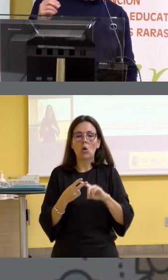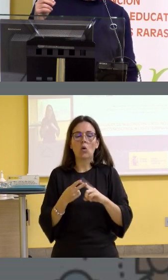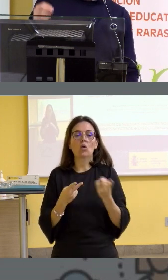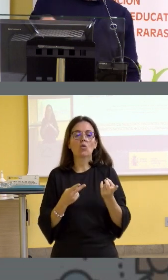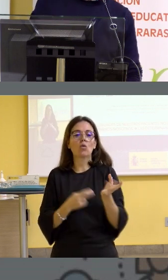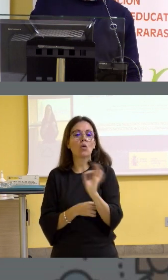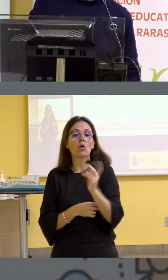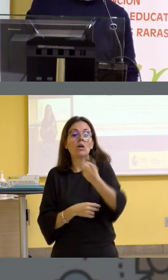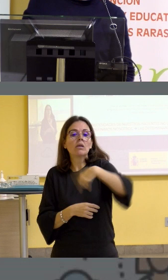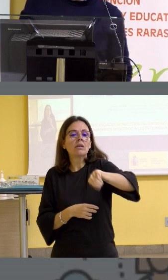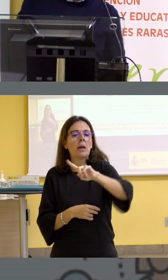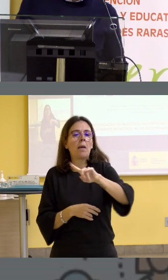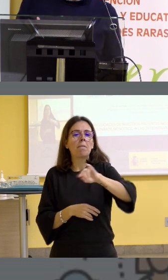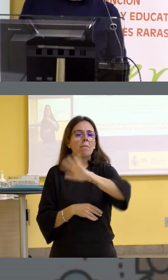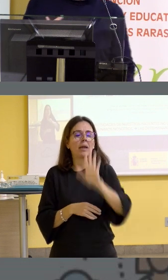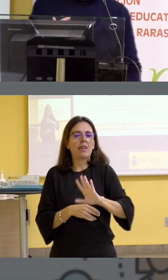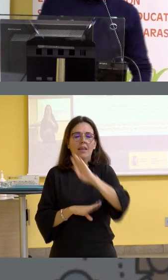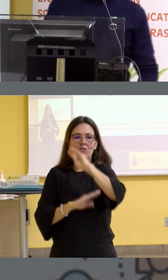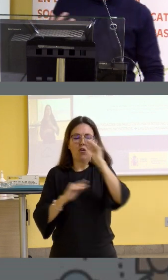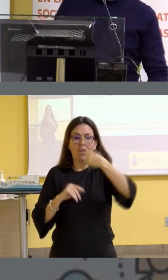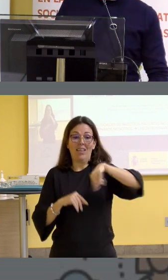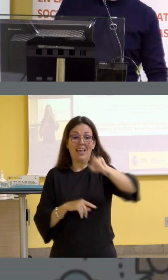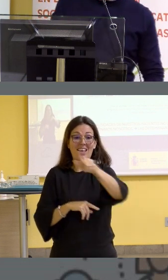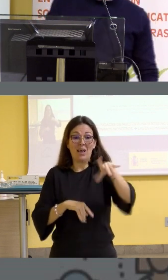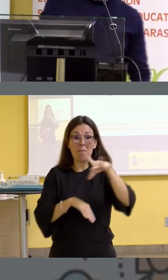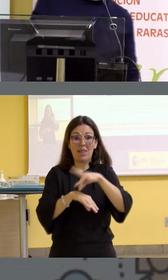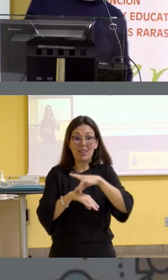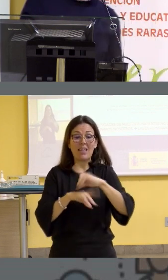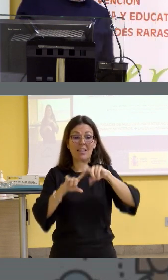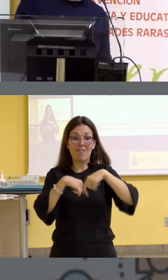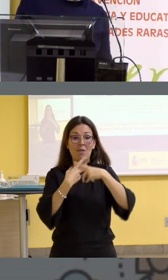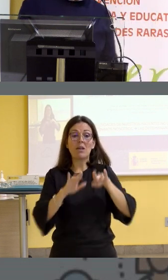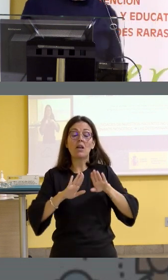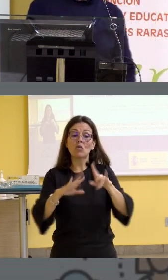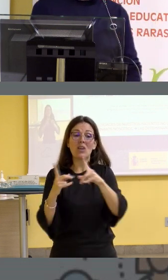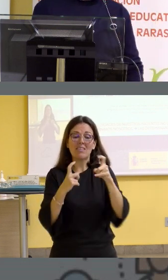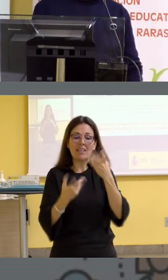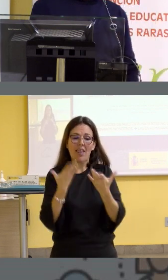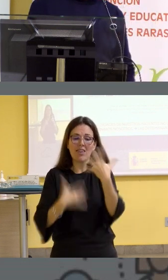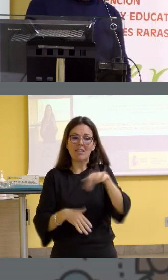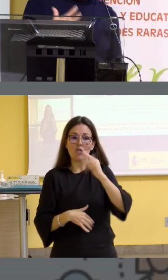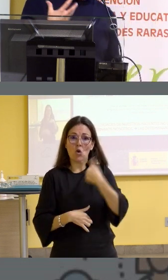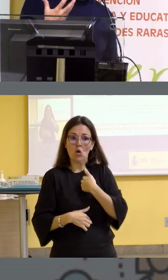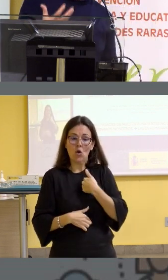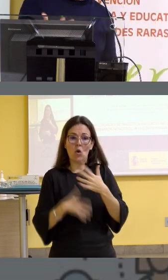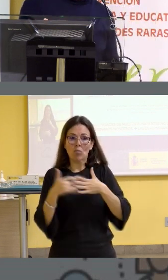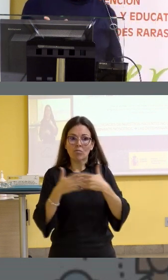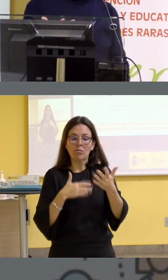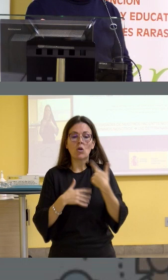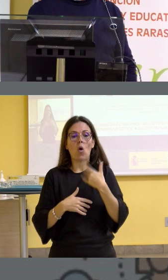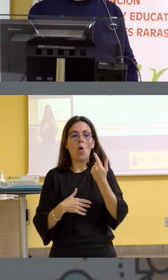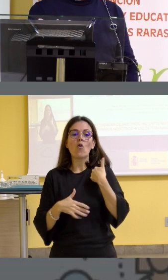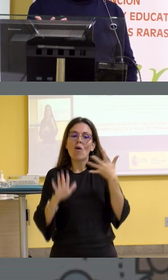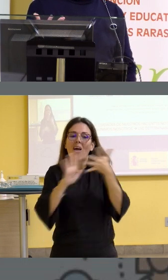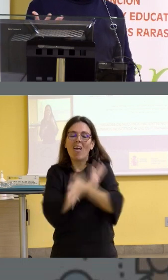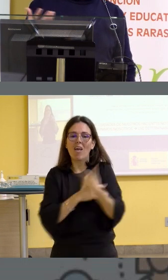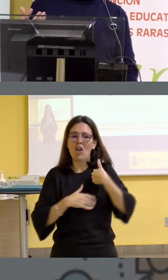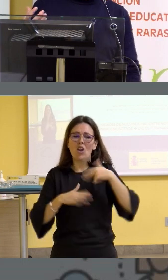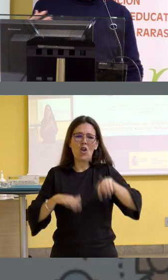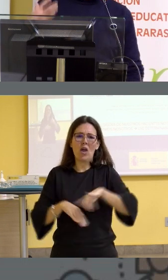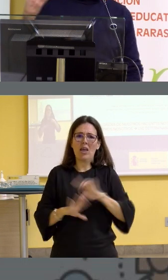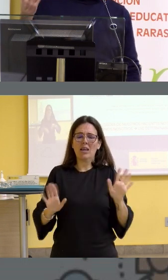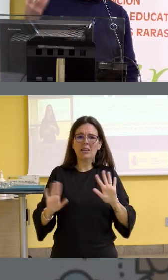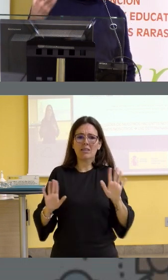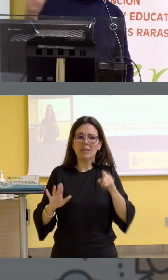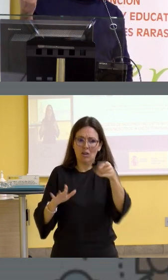veces parece que se nos olvide que las necesidades de nuestros pacientes, de nuestras familias, no las decidimos nosotros ni tampoco las definimos nosotros, sino